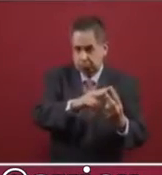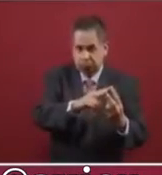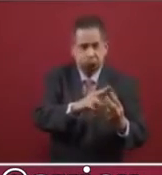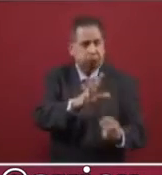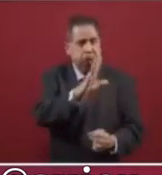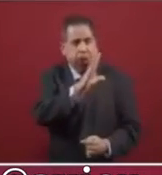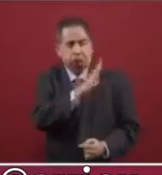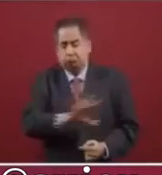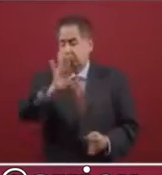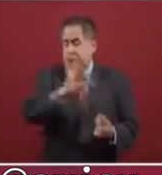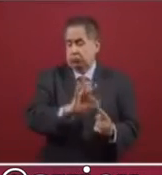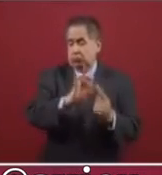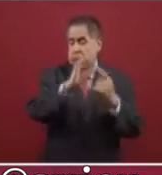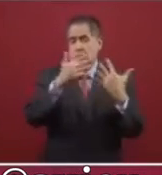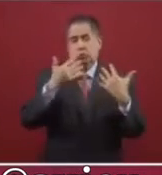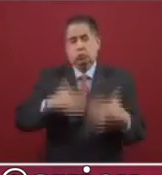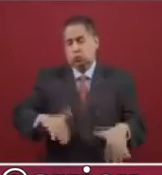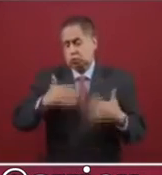excepcional,